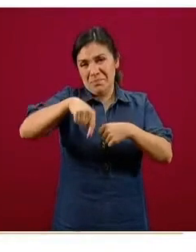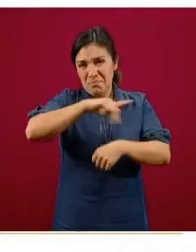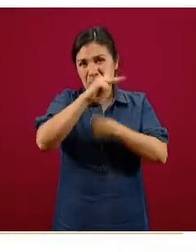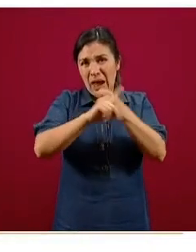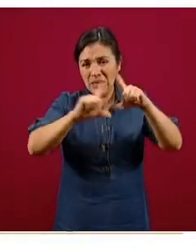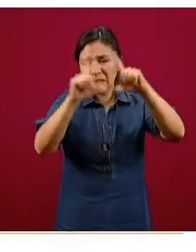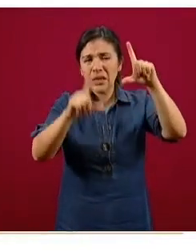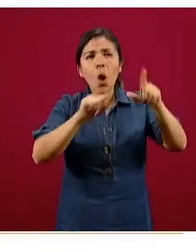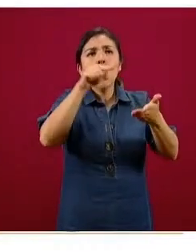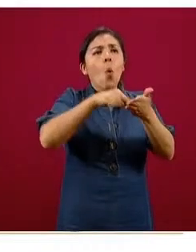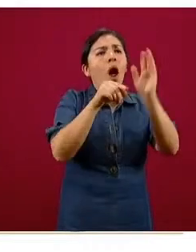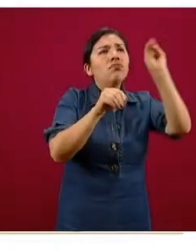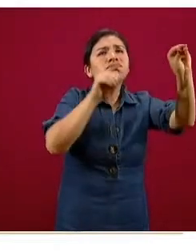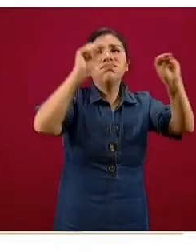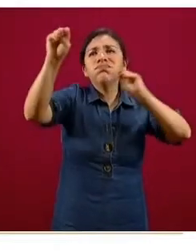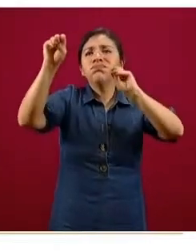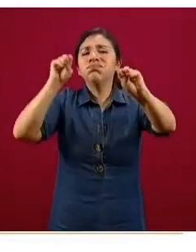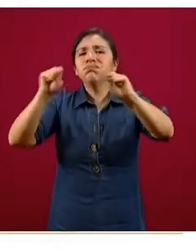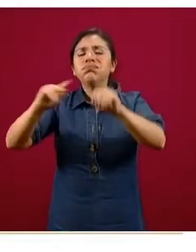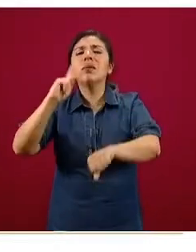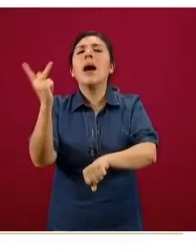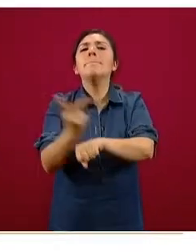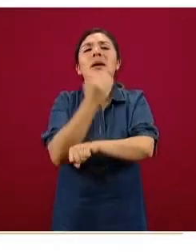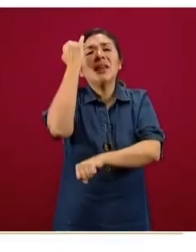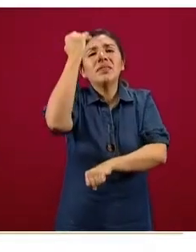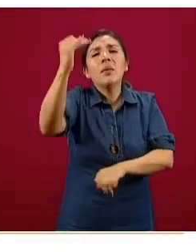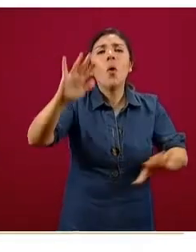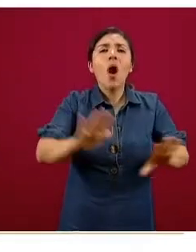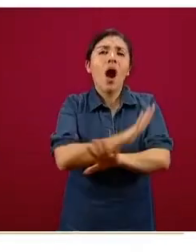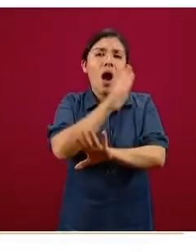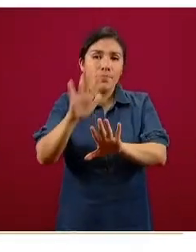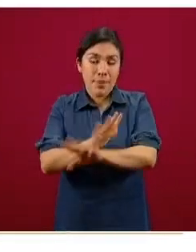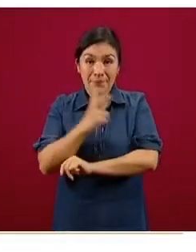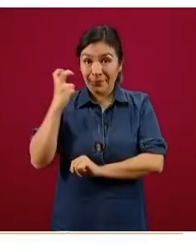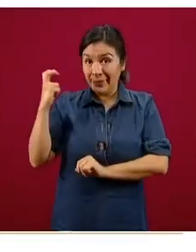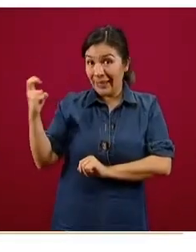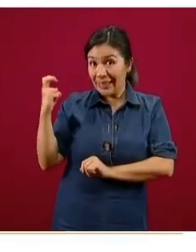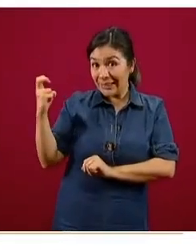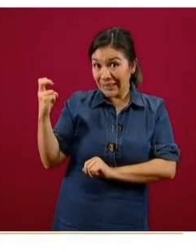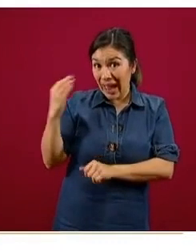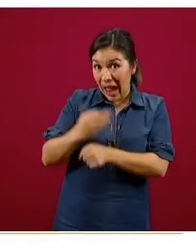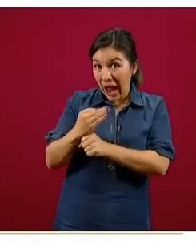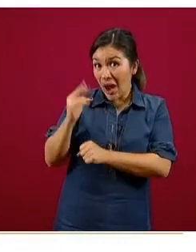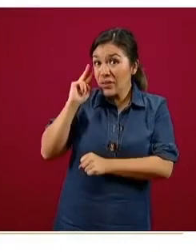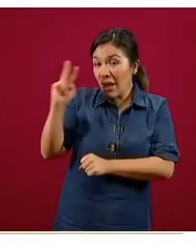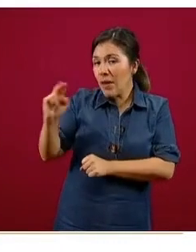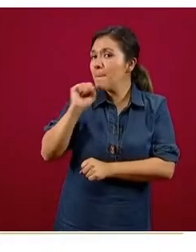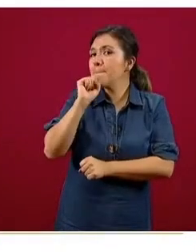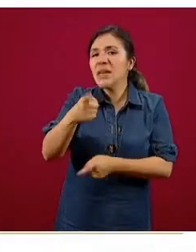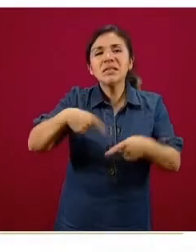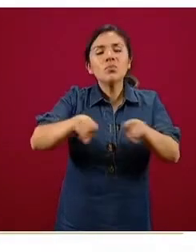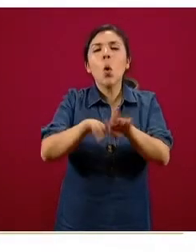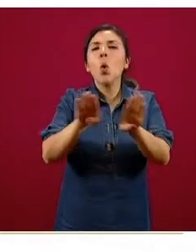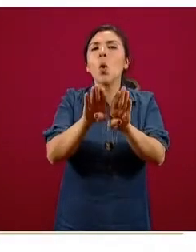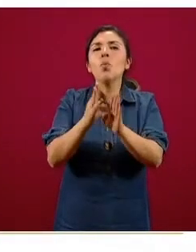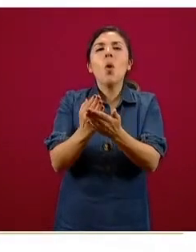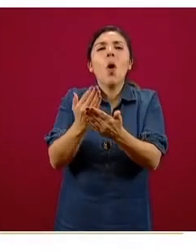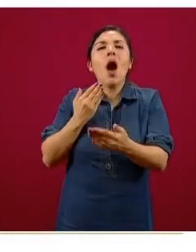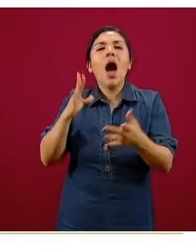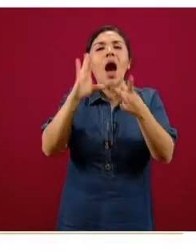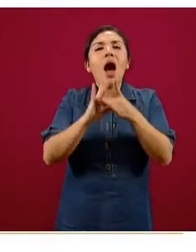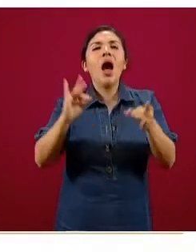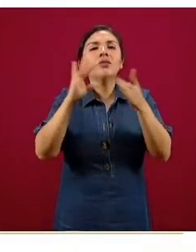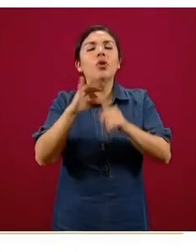distintos tiempos. Esta curva es semejante a la que acaba de explicar el doctor Alomía, en la que ponemos en